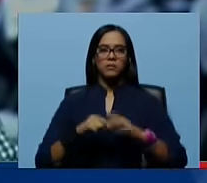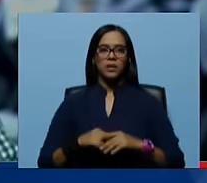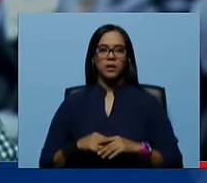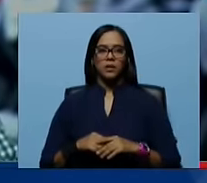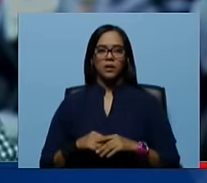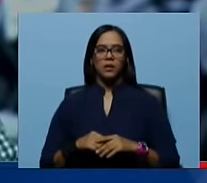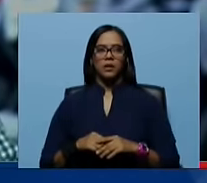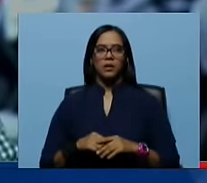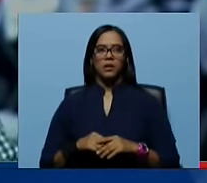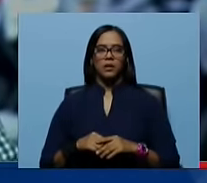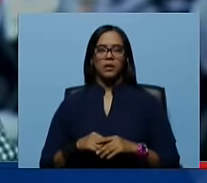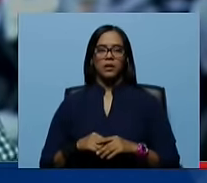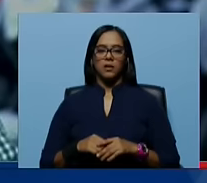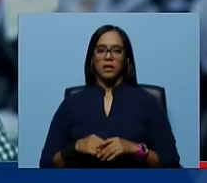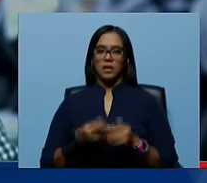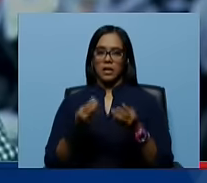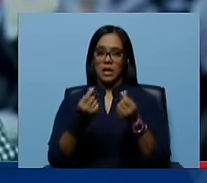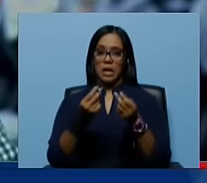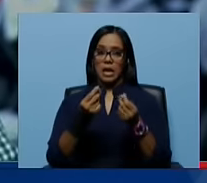2017, le metieron